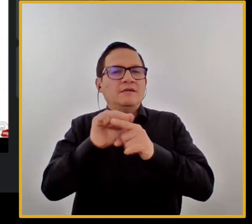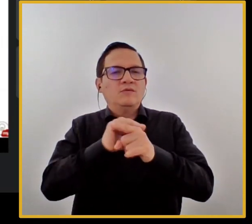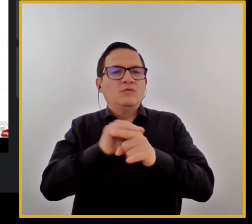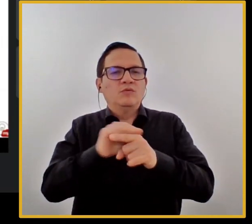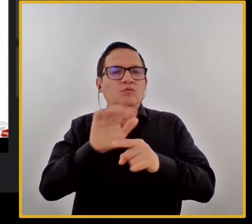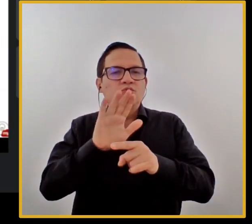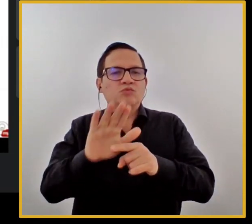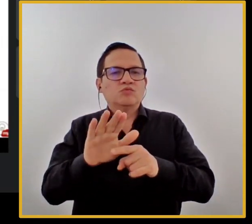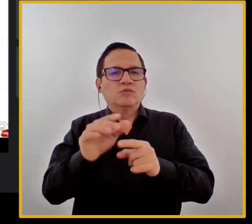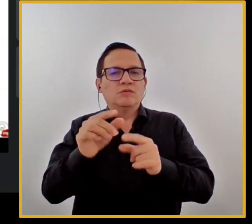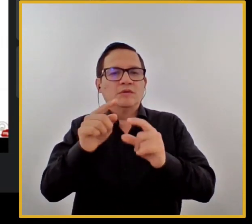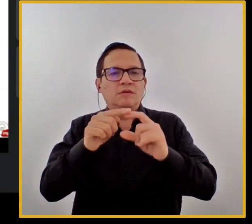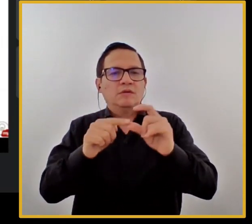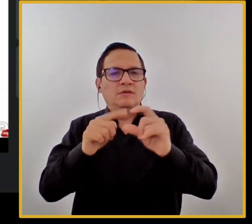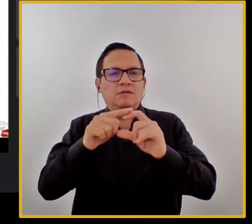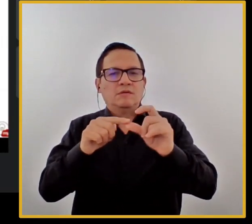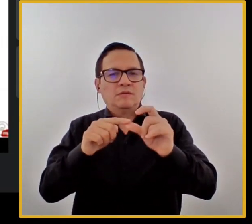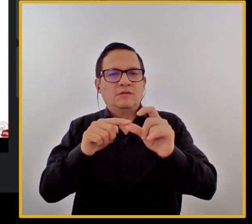ecuaciones